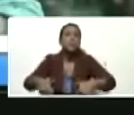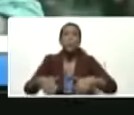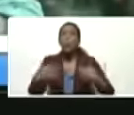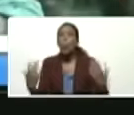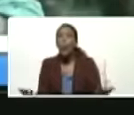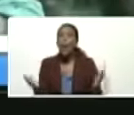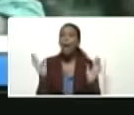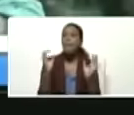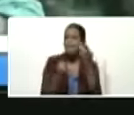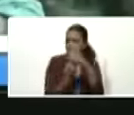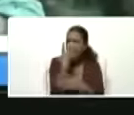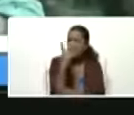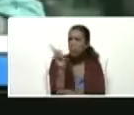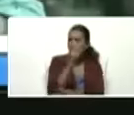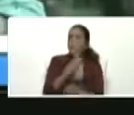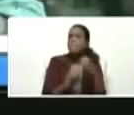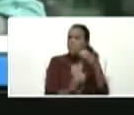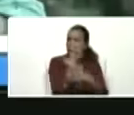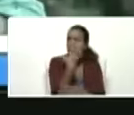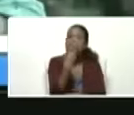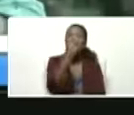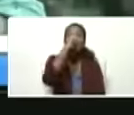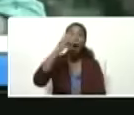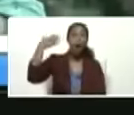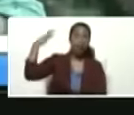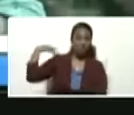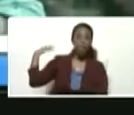en mayo, hace 2 años.